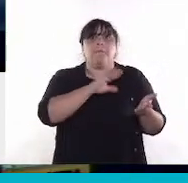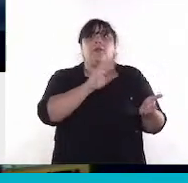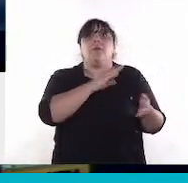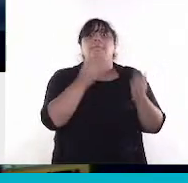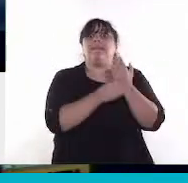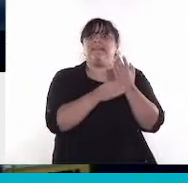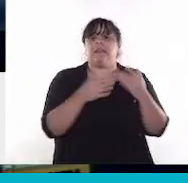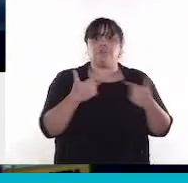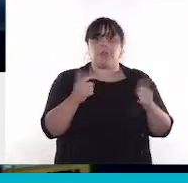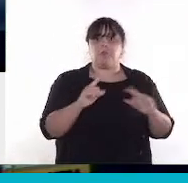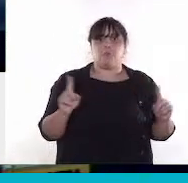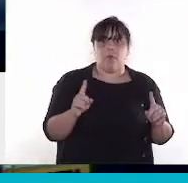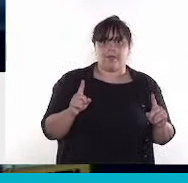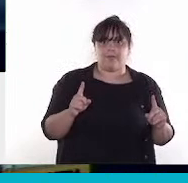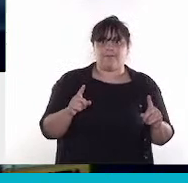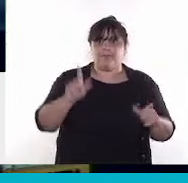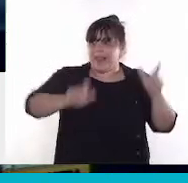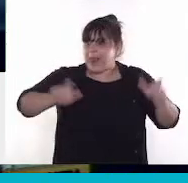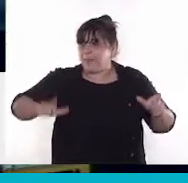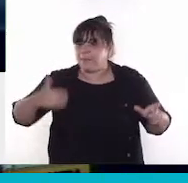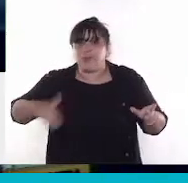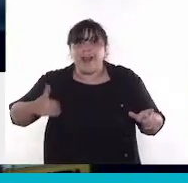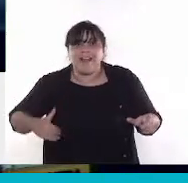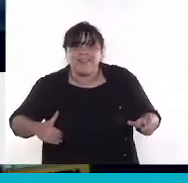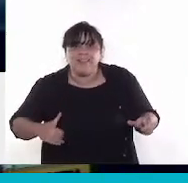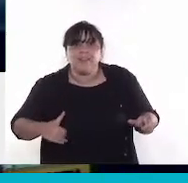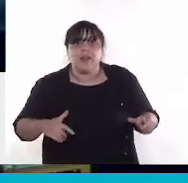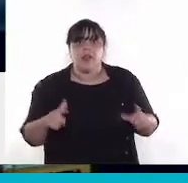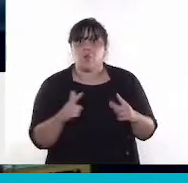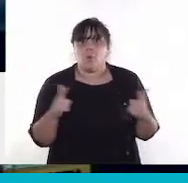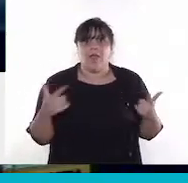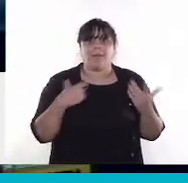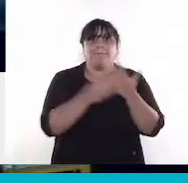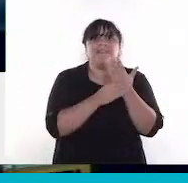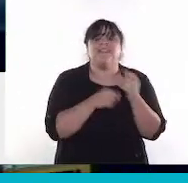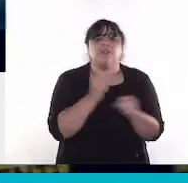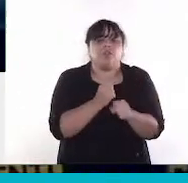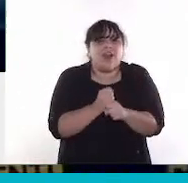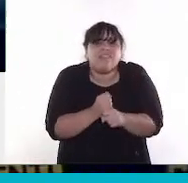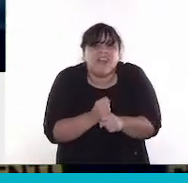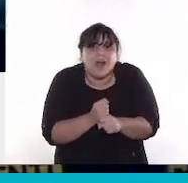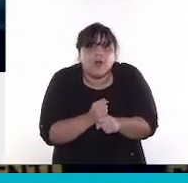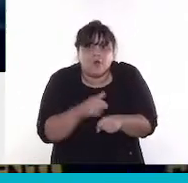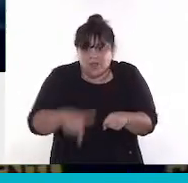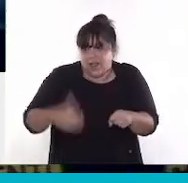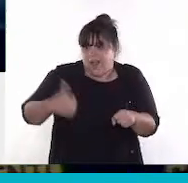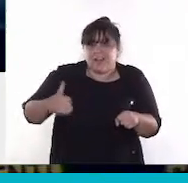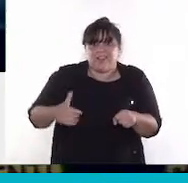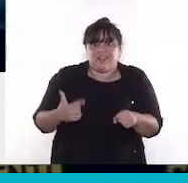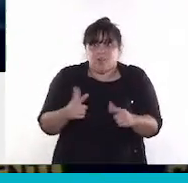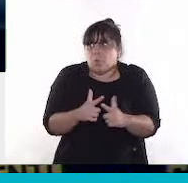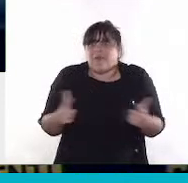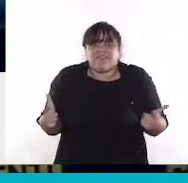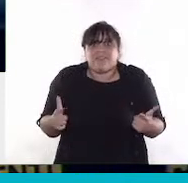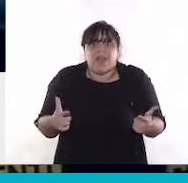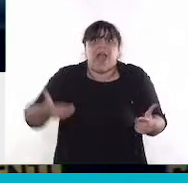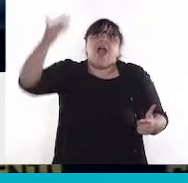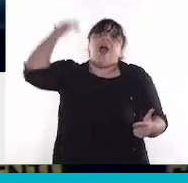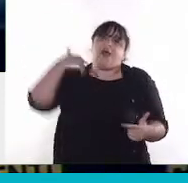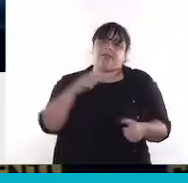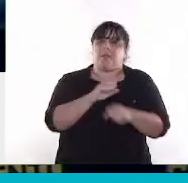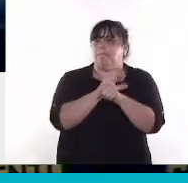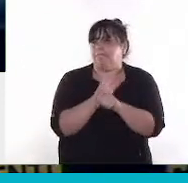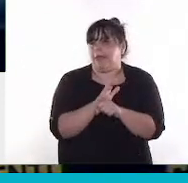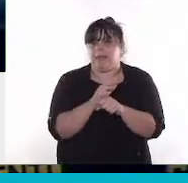Los vecinos de Argentina, los argentinos de Argentina no tenían Ministerio de Trabajo en Argentina cuando no había ni